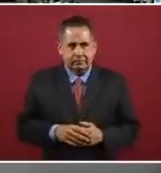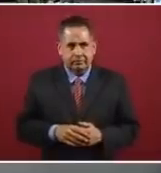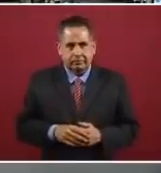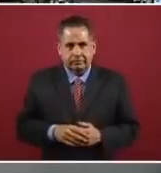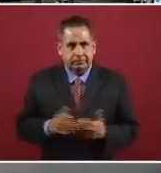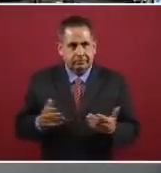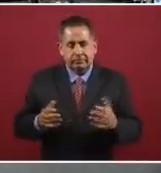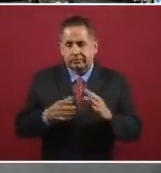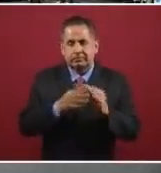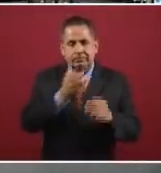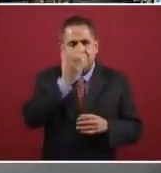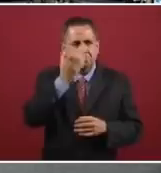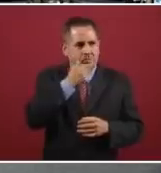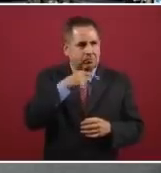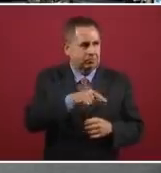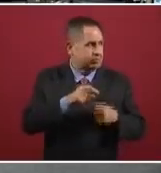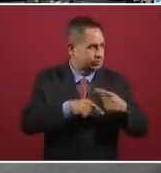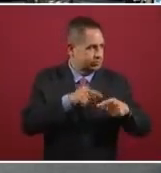Porque estaban acostumbrados a